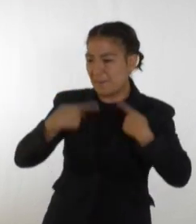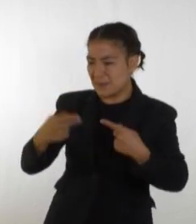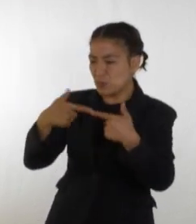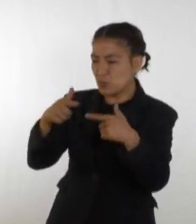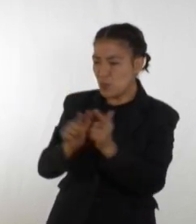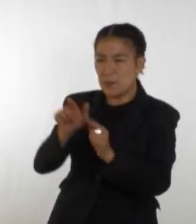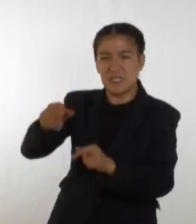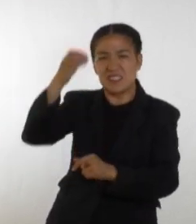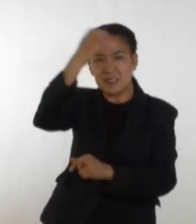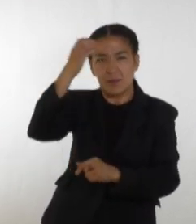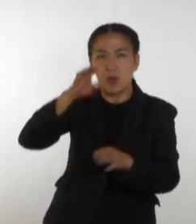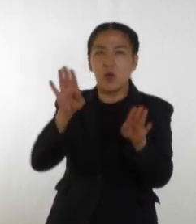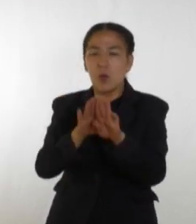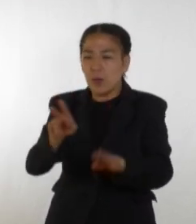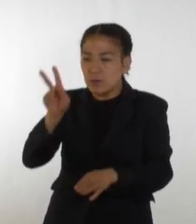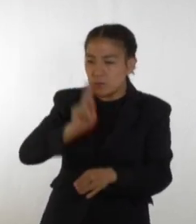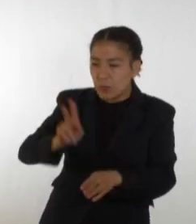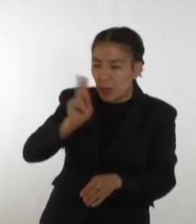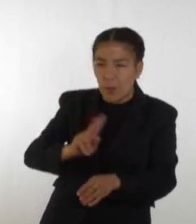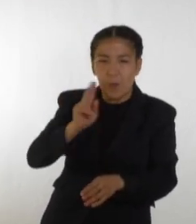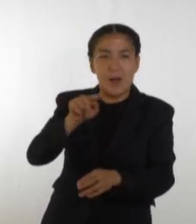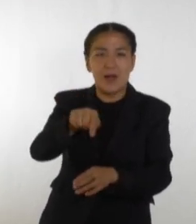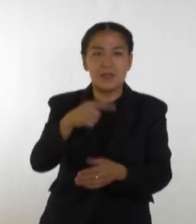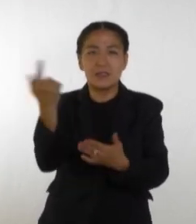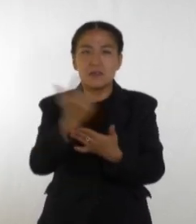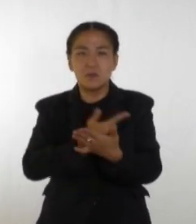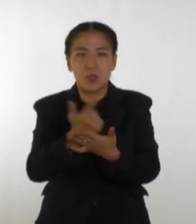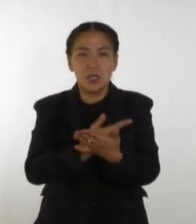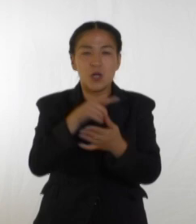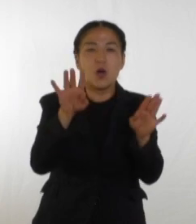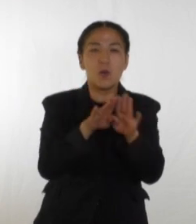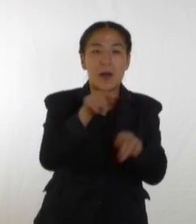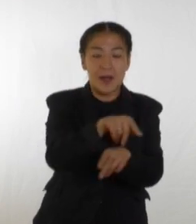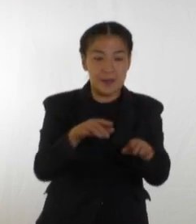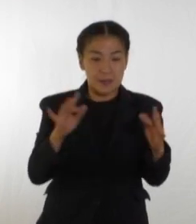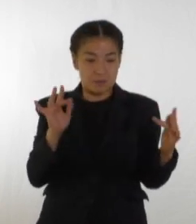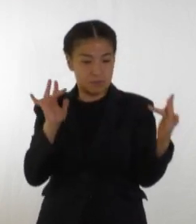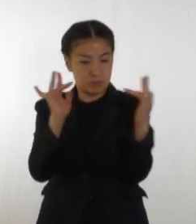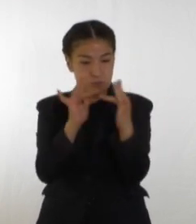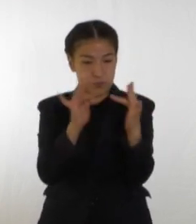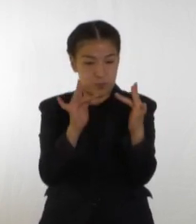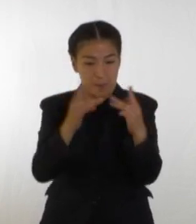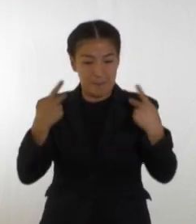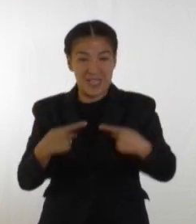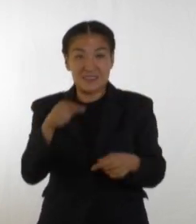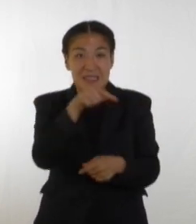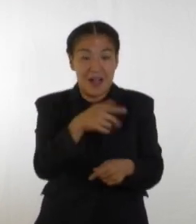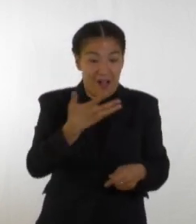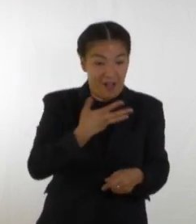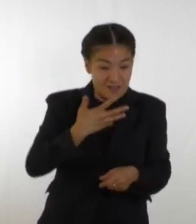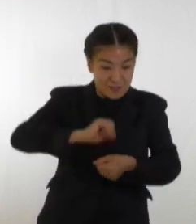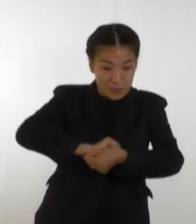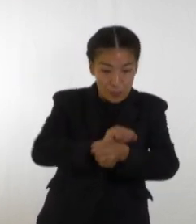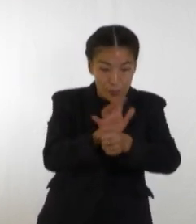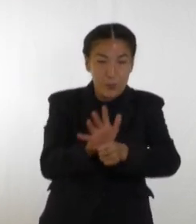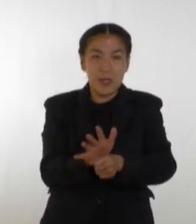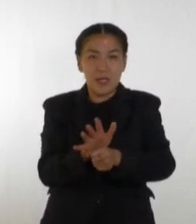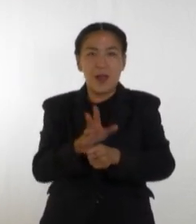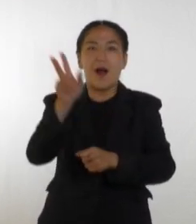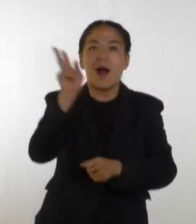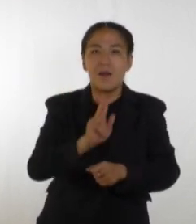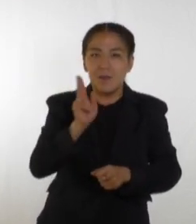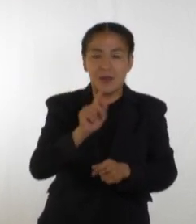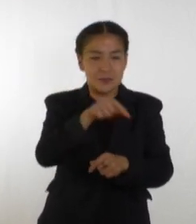de científicos, van determinando probabilidad de que, aunque estés en contacto con alguien que tenga COVID, se